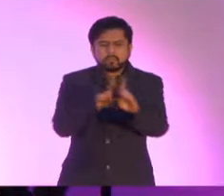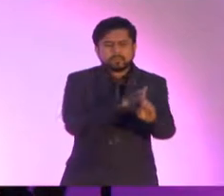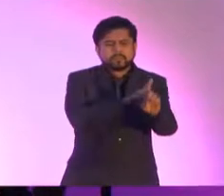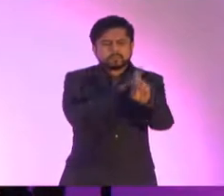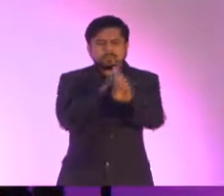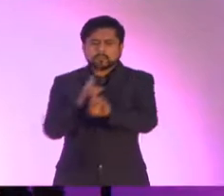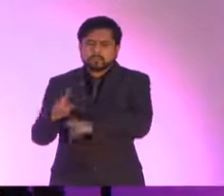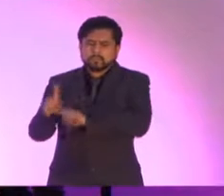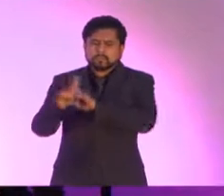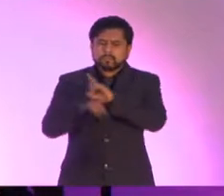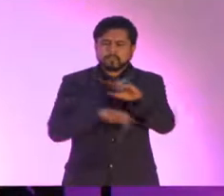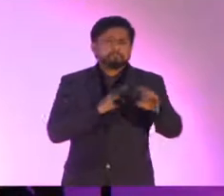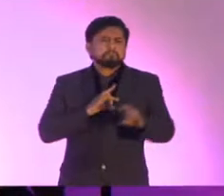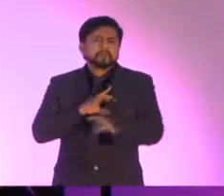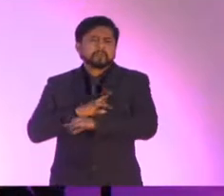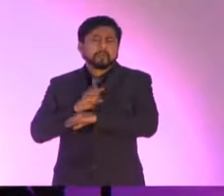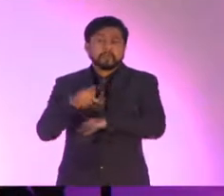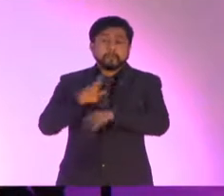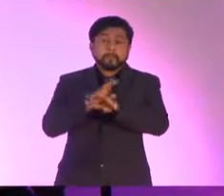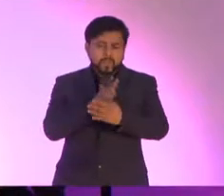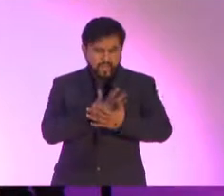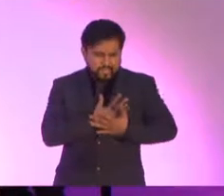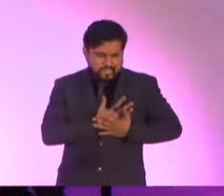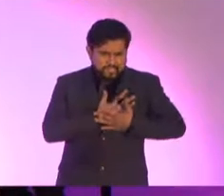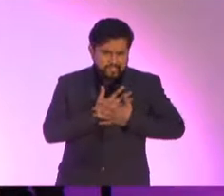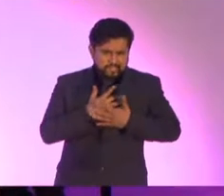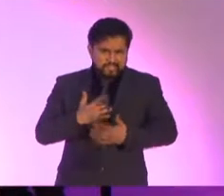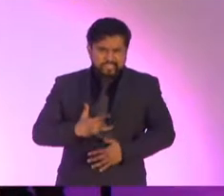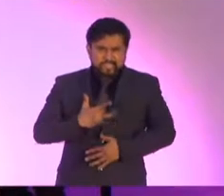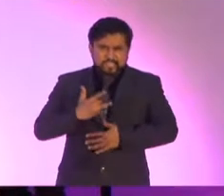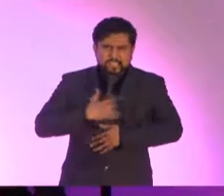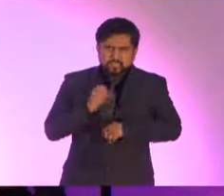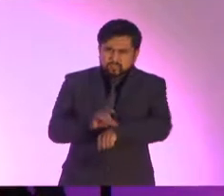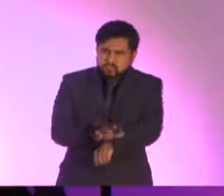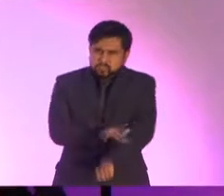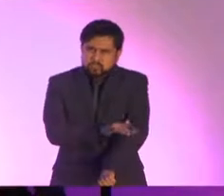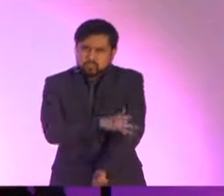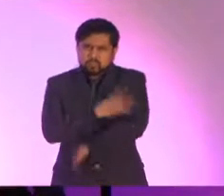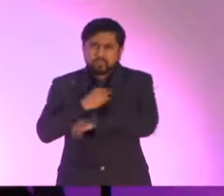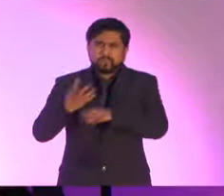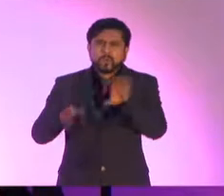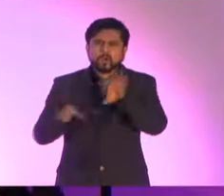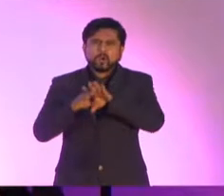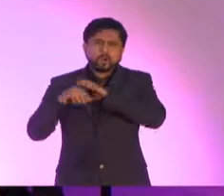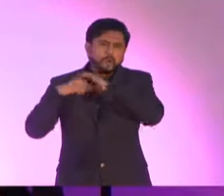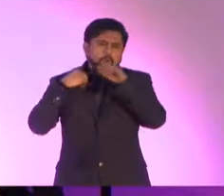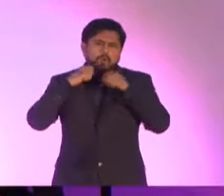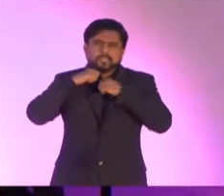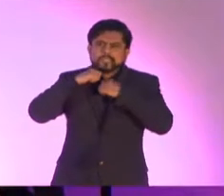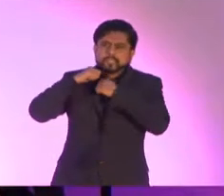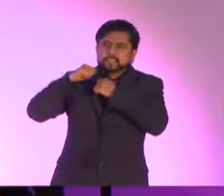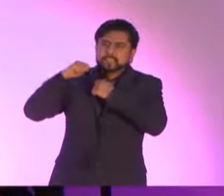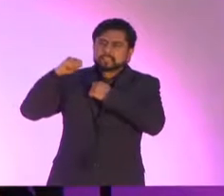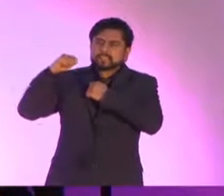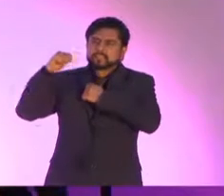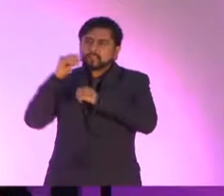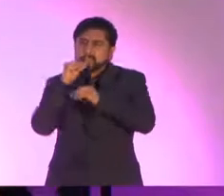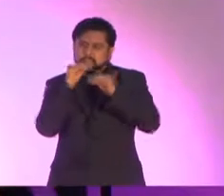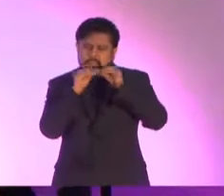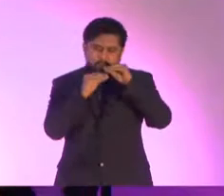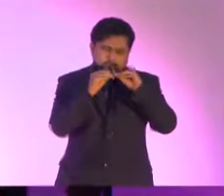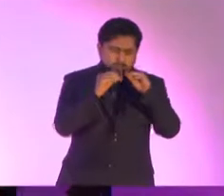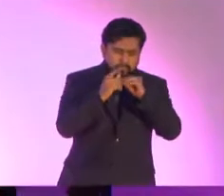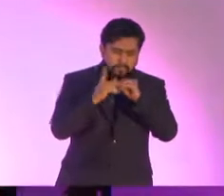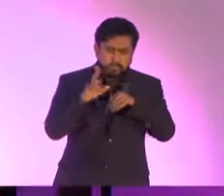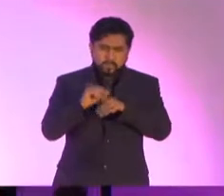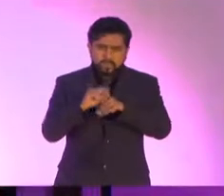espantarnos. Y el amor temblaba por cómo lo teníamos con la soga al cuello en nuestros labios. No se detuvo